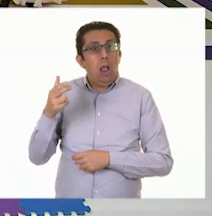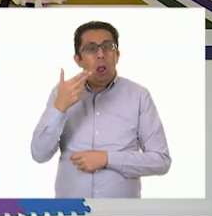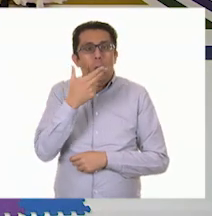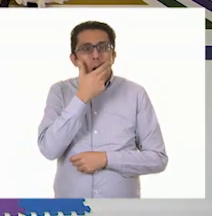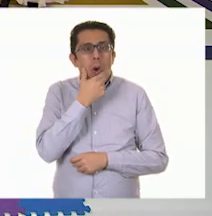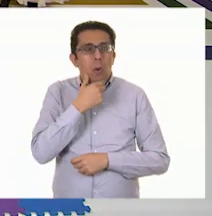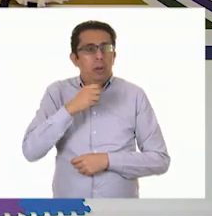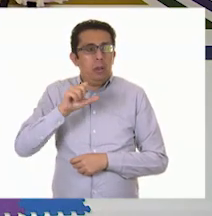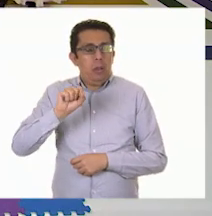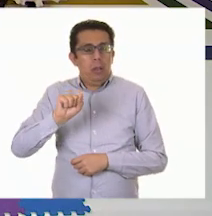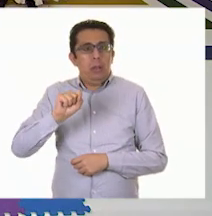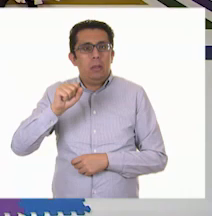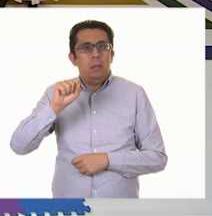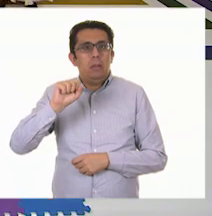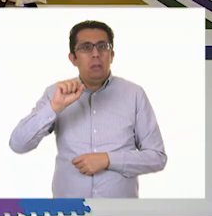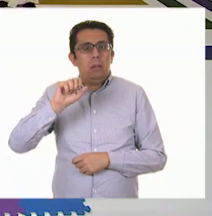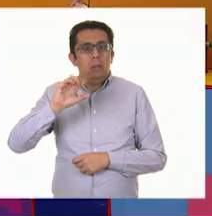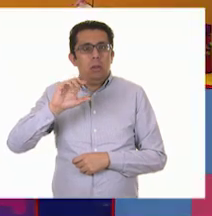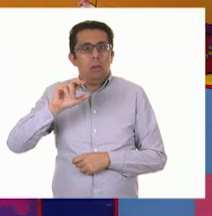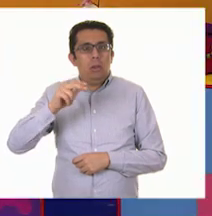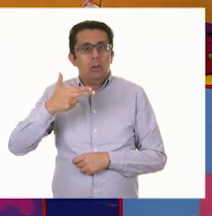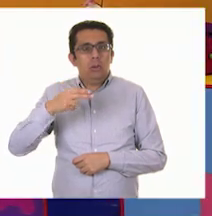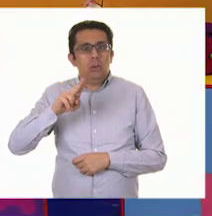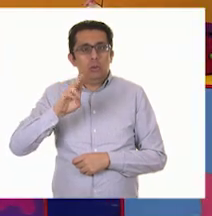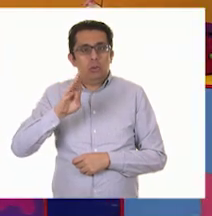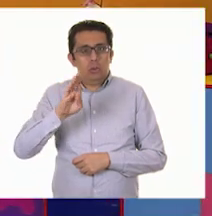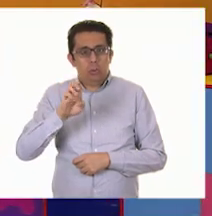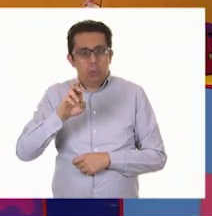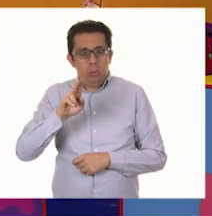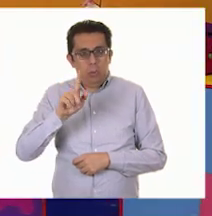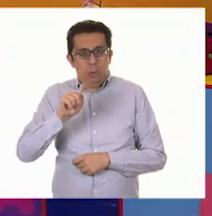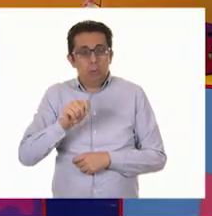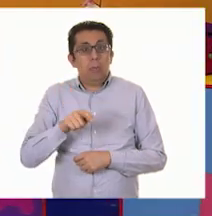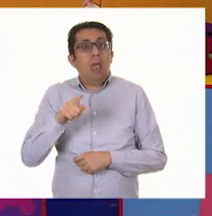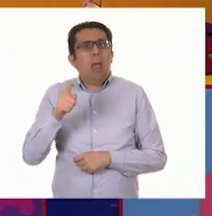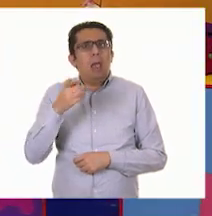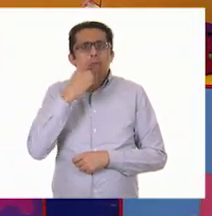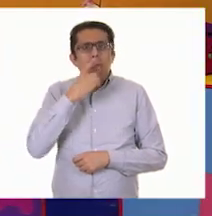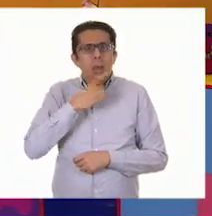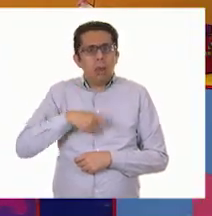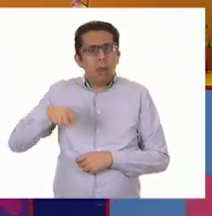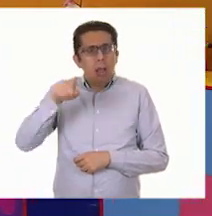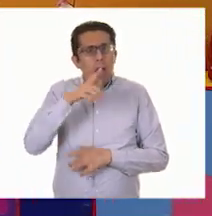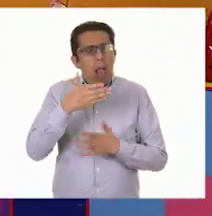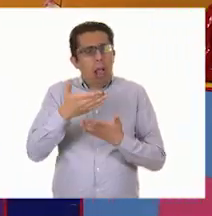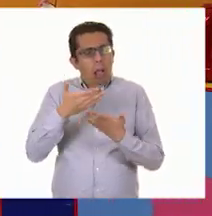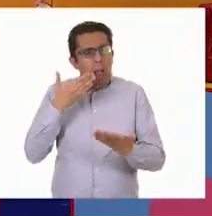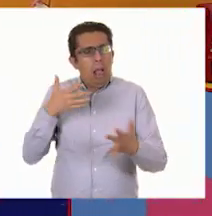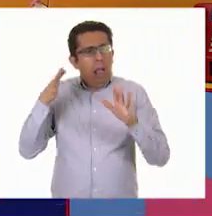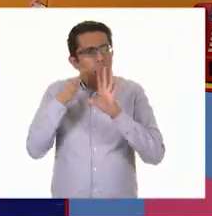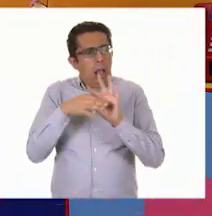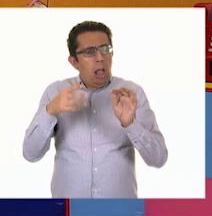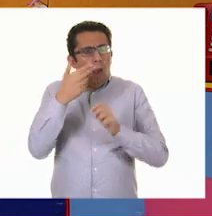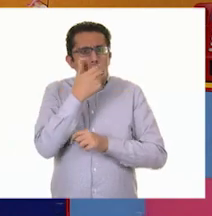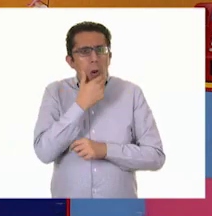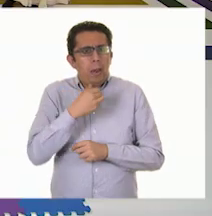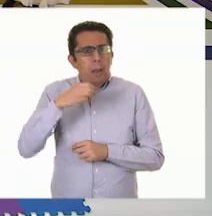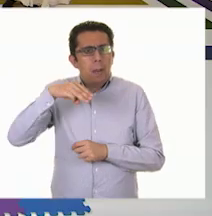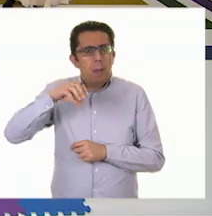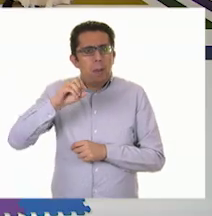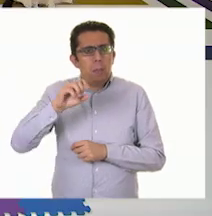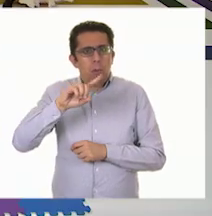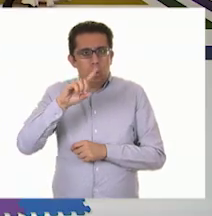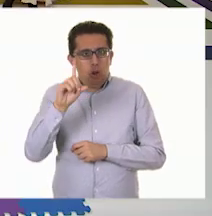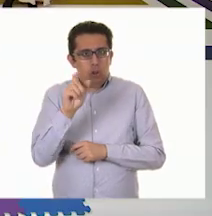¡Maravilloso! Oh. Me contaron la vez pasada que vieron a Mozart. Sí. ¿Es verdad, niños? Sí, ¿verdad que